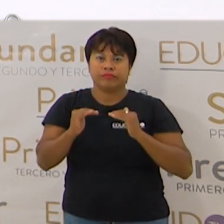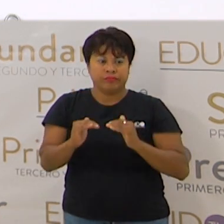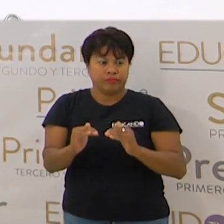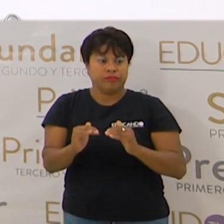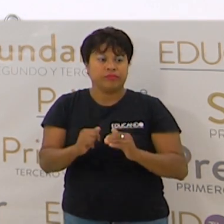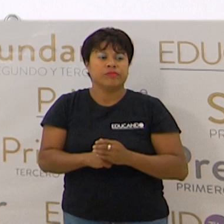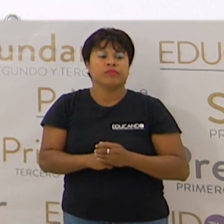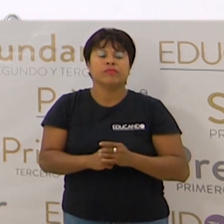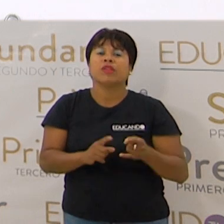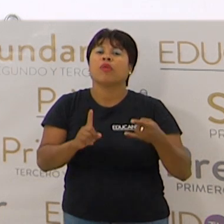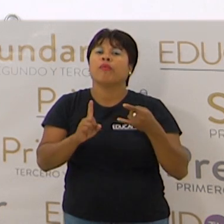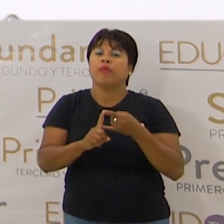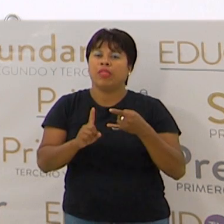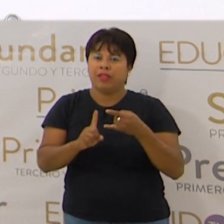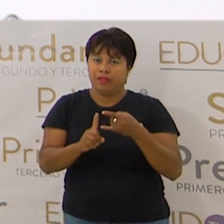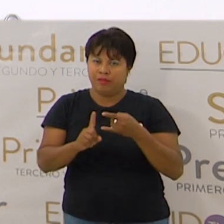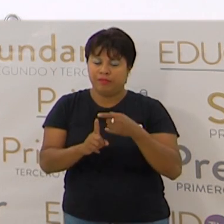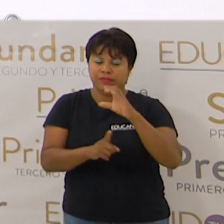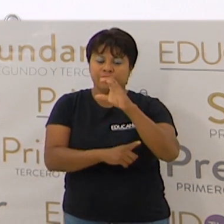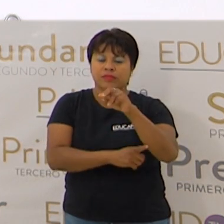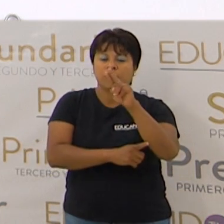y por último tenemos un